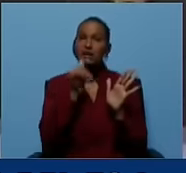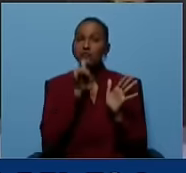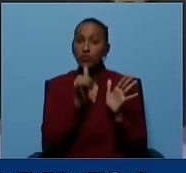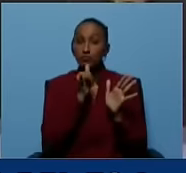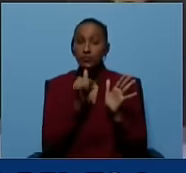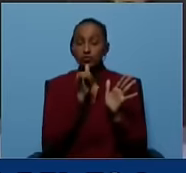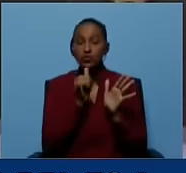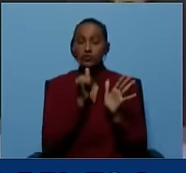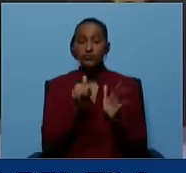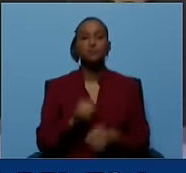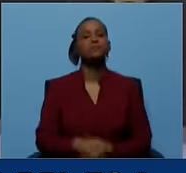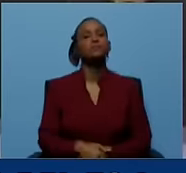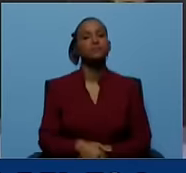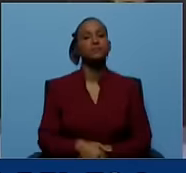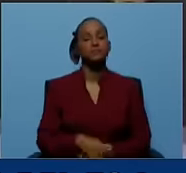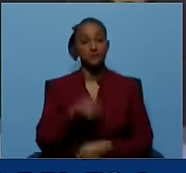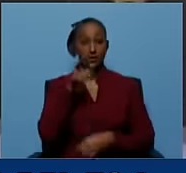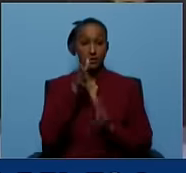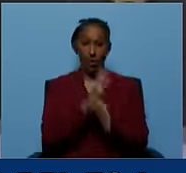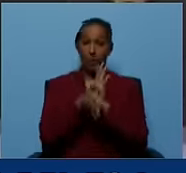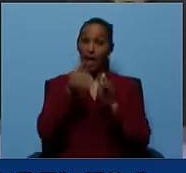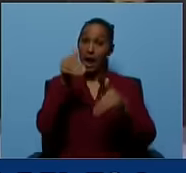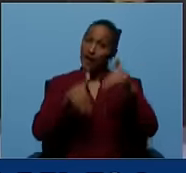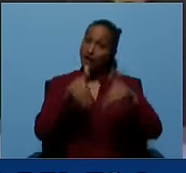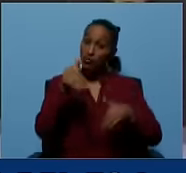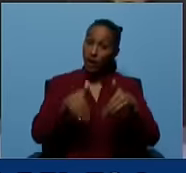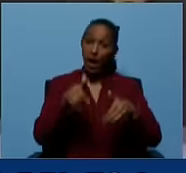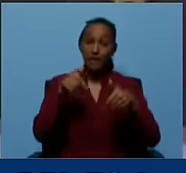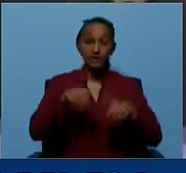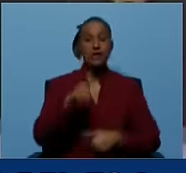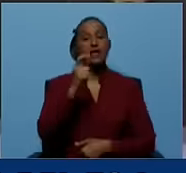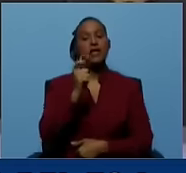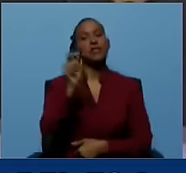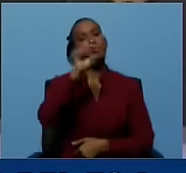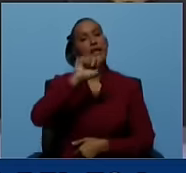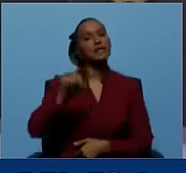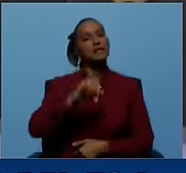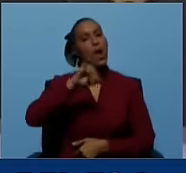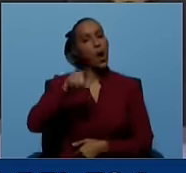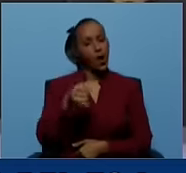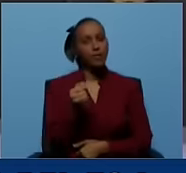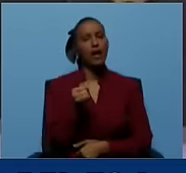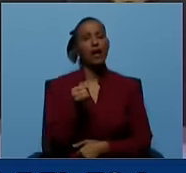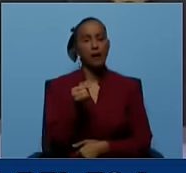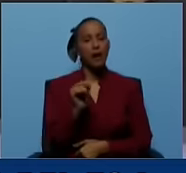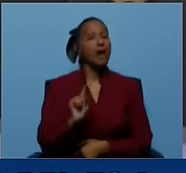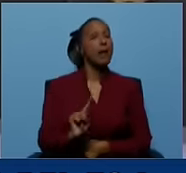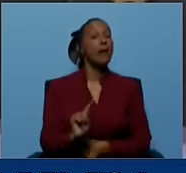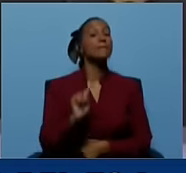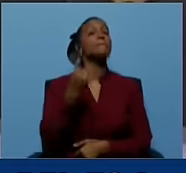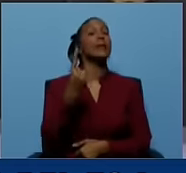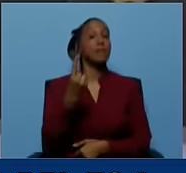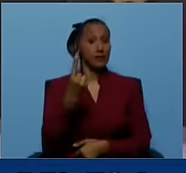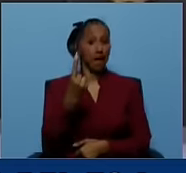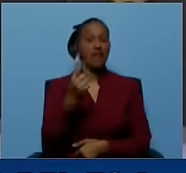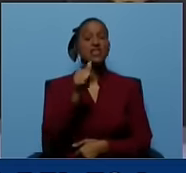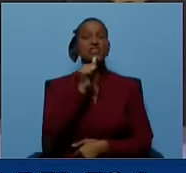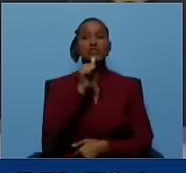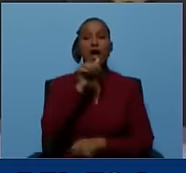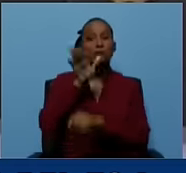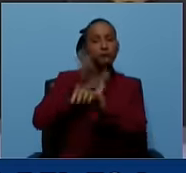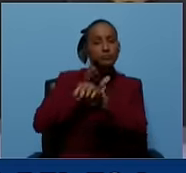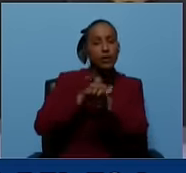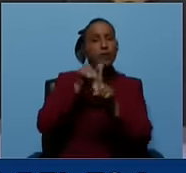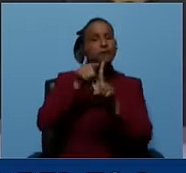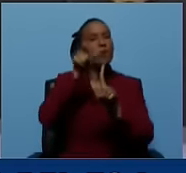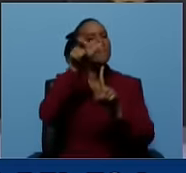recurso contencioso electoral que está en curso acá en el Tribunal Supremo de Justicia, la primera citación se le